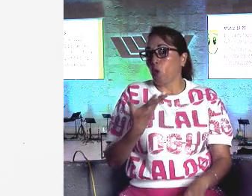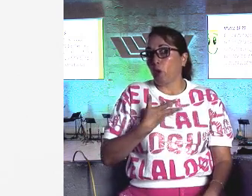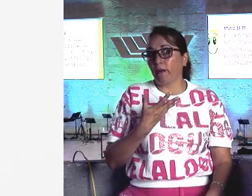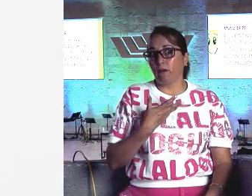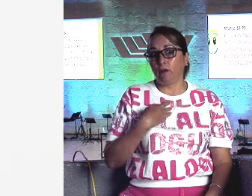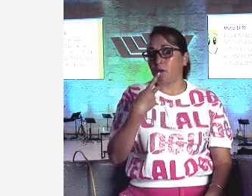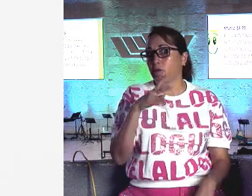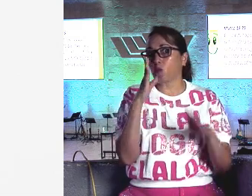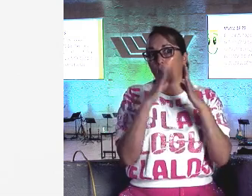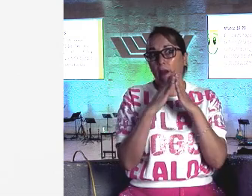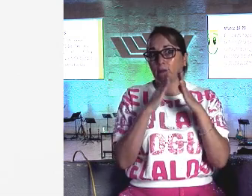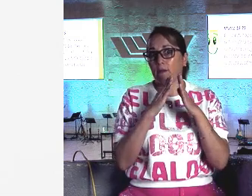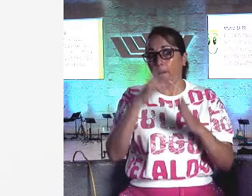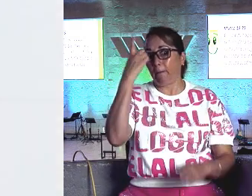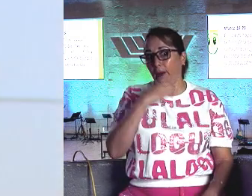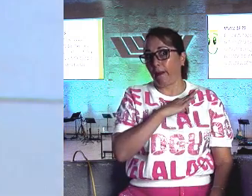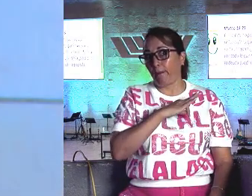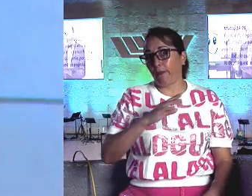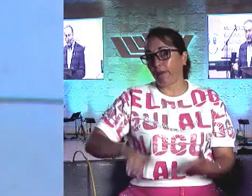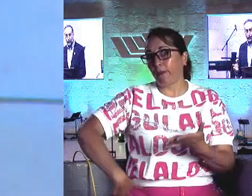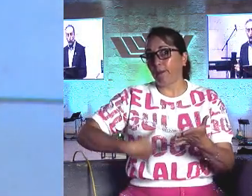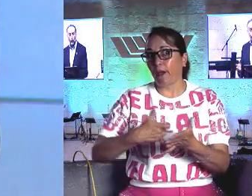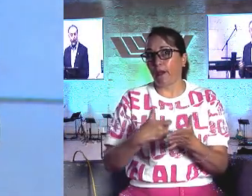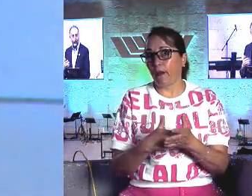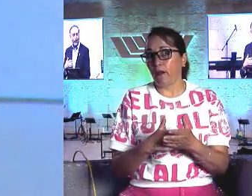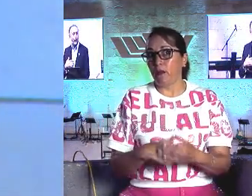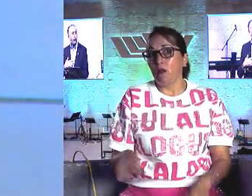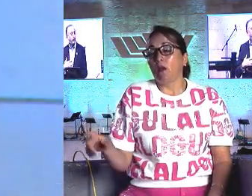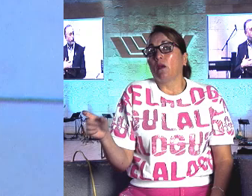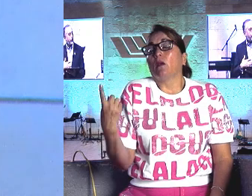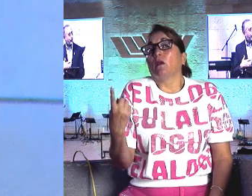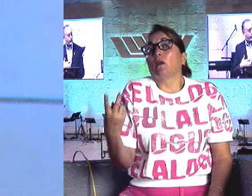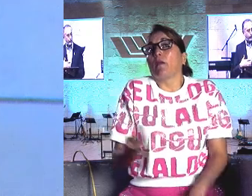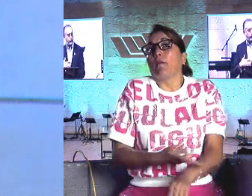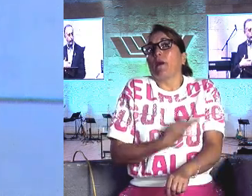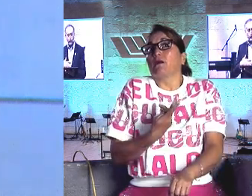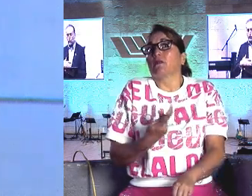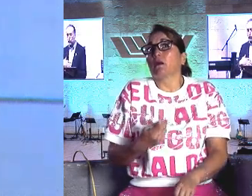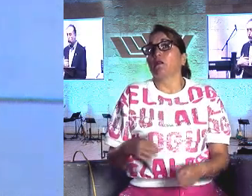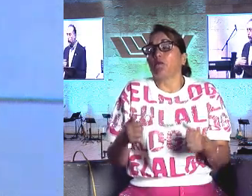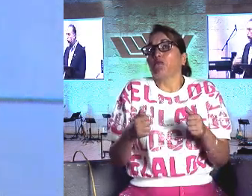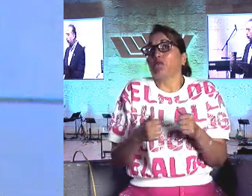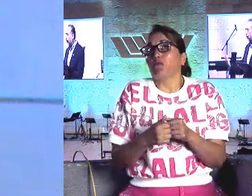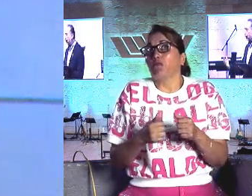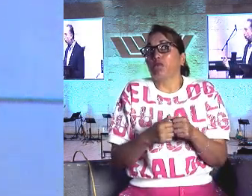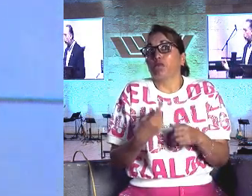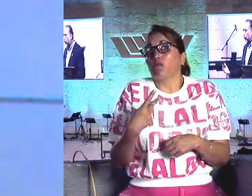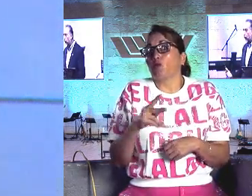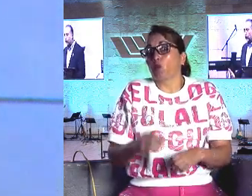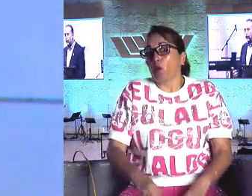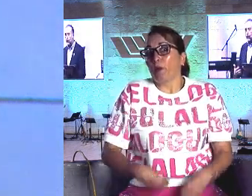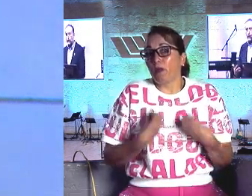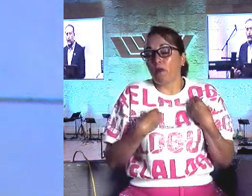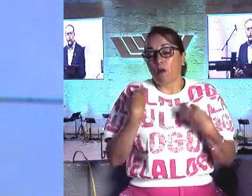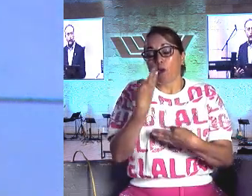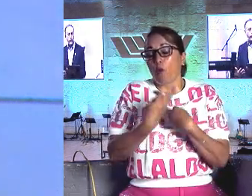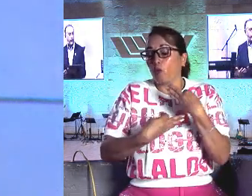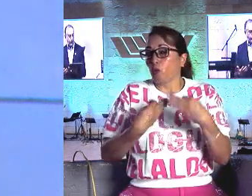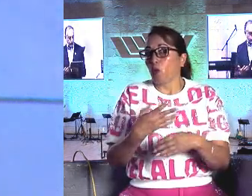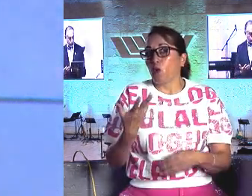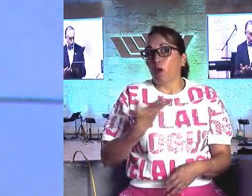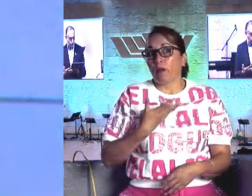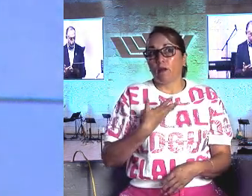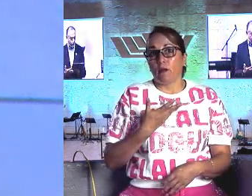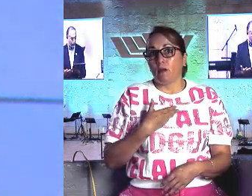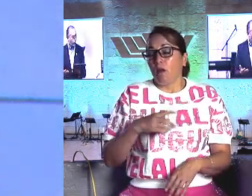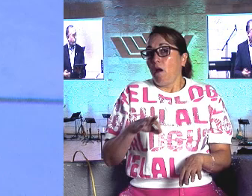pagada. ¿Y qué pasa cuando ni siquiera con su vida o con su familia o con todo lo que tenía pagaba una deuda?